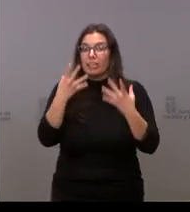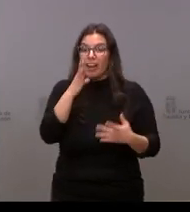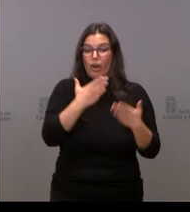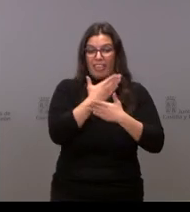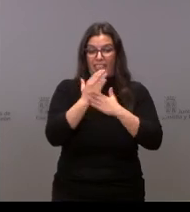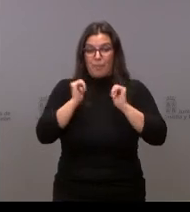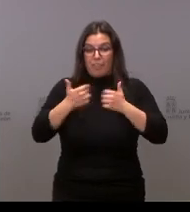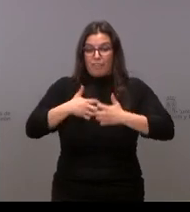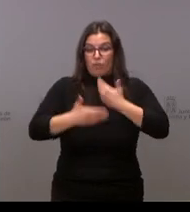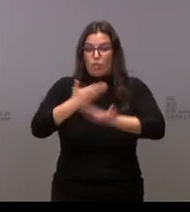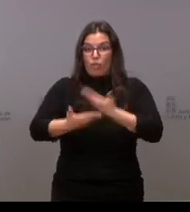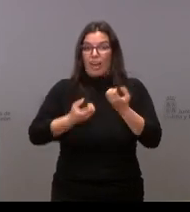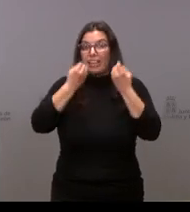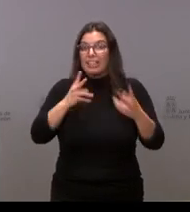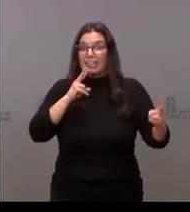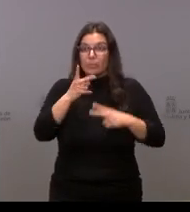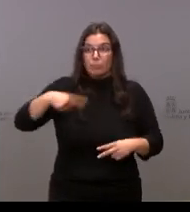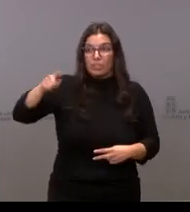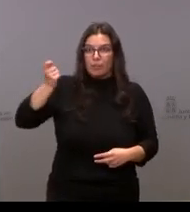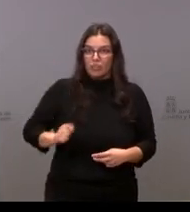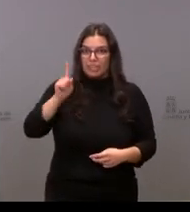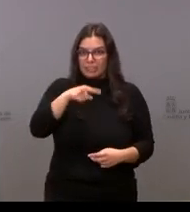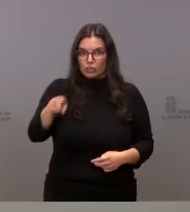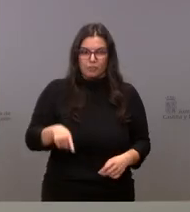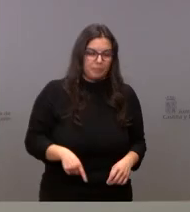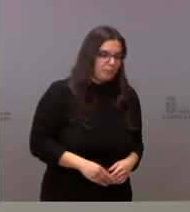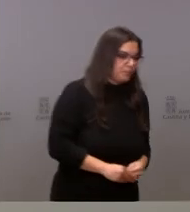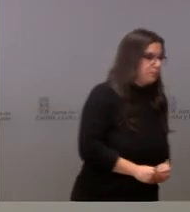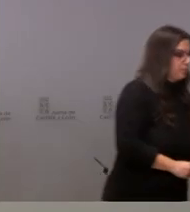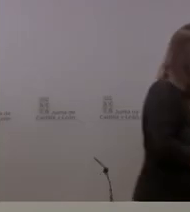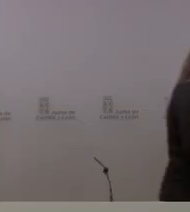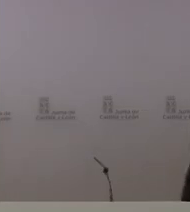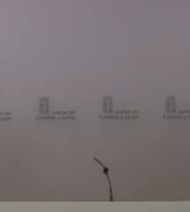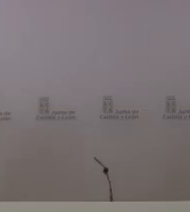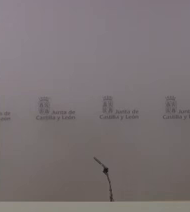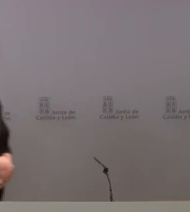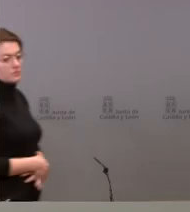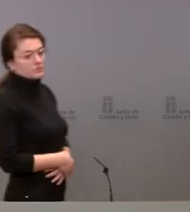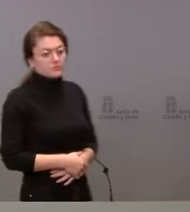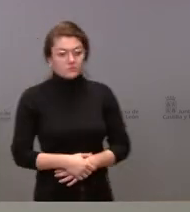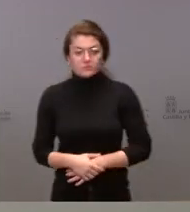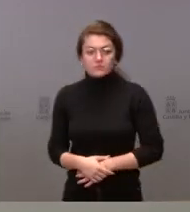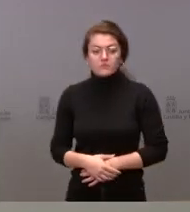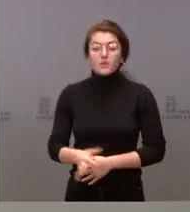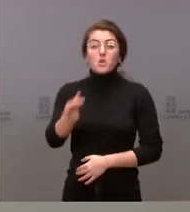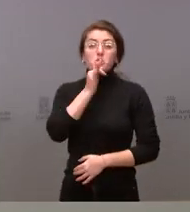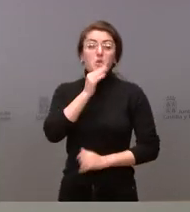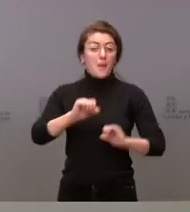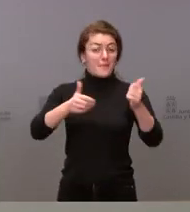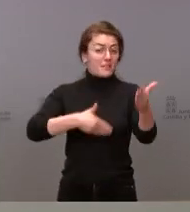qué tal está siendo la respuesta de esos profesionales javier todavía no hemos tenido funcionamiento estamos